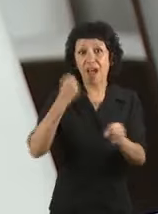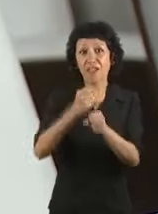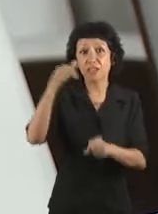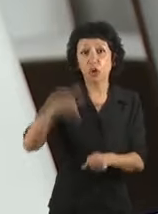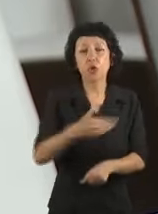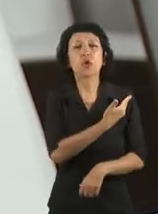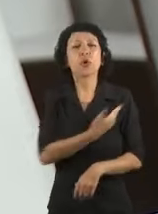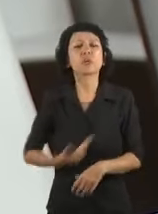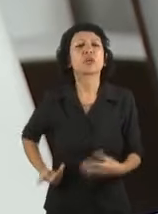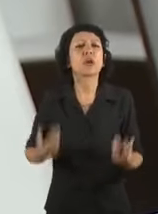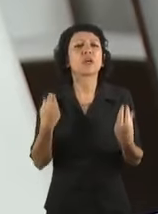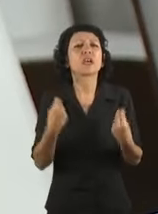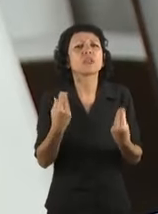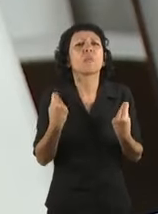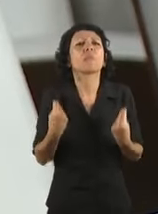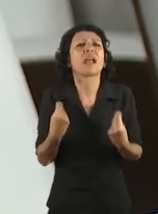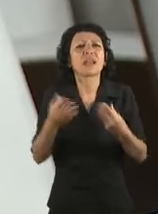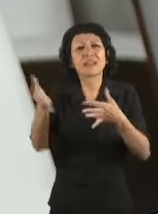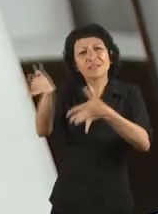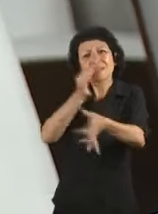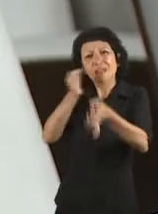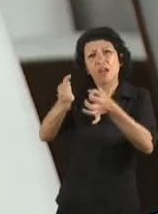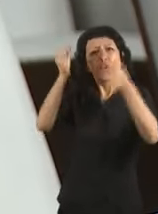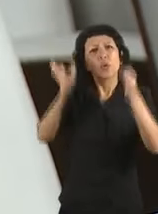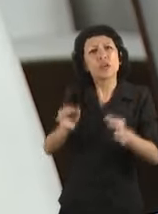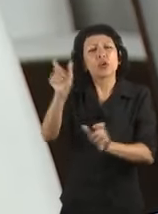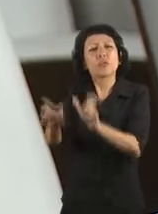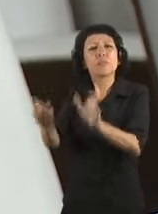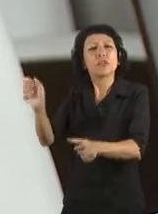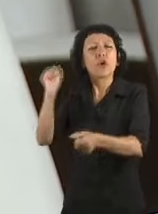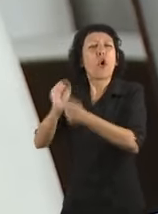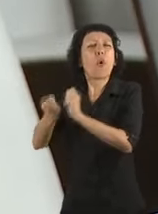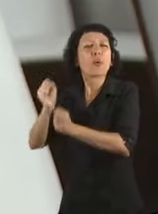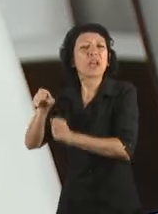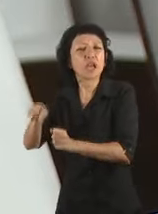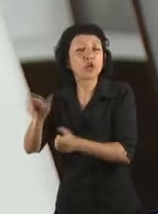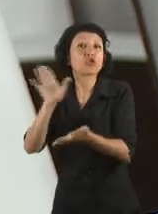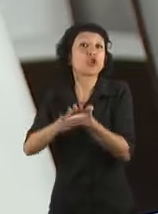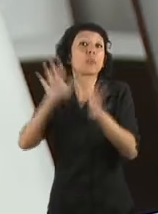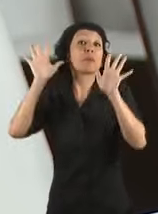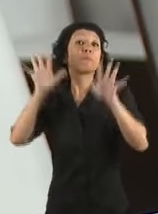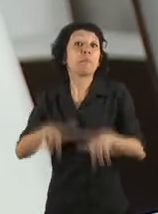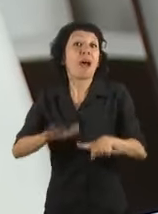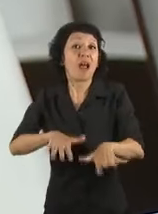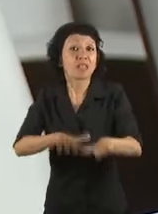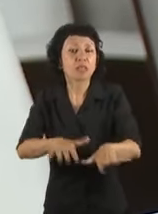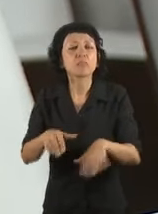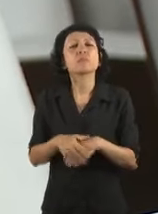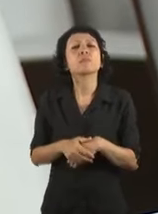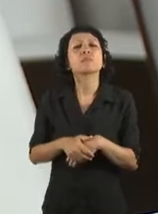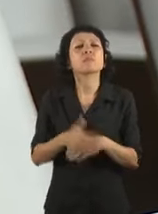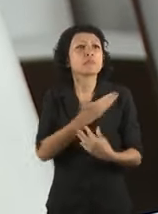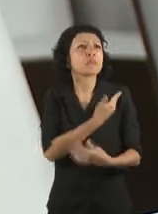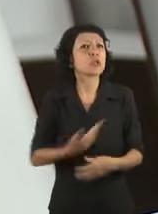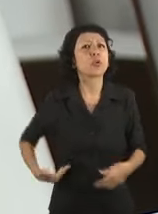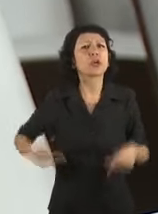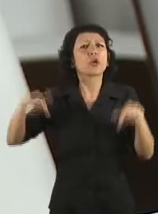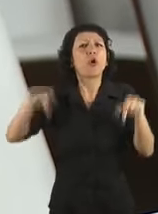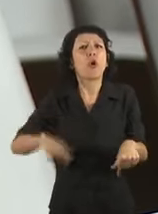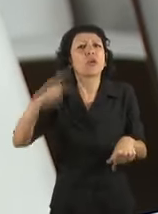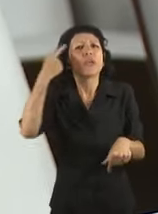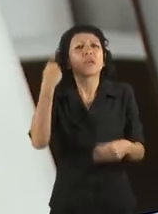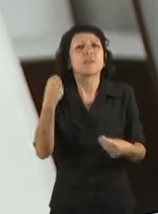entablar un diálogo esclarecedor con la clase Obrera a propósito de esta marcha y cómo califica el gobierno hoy precisamente la huelga que